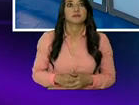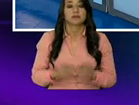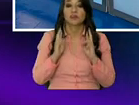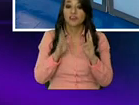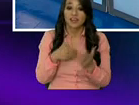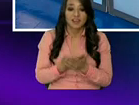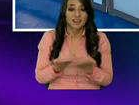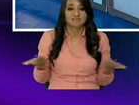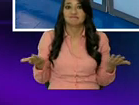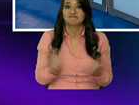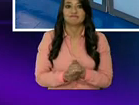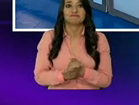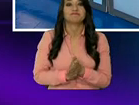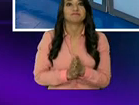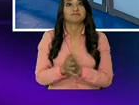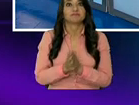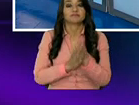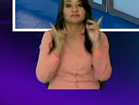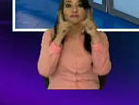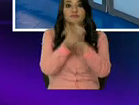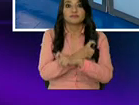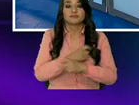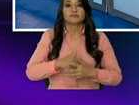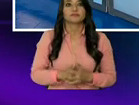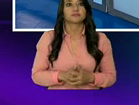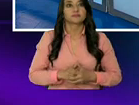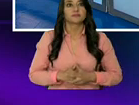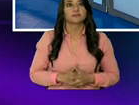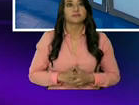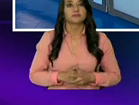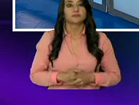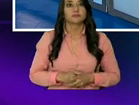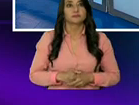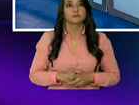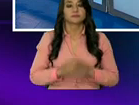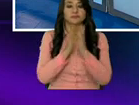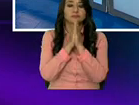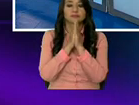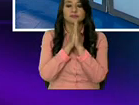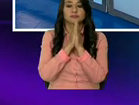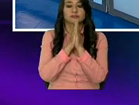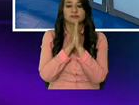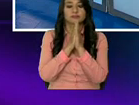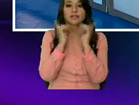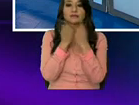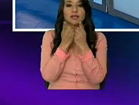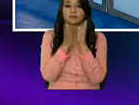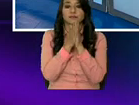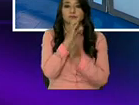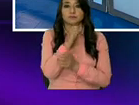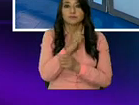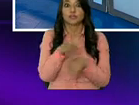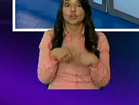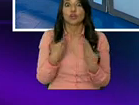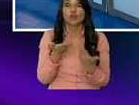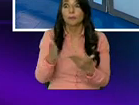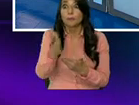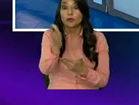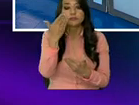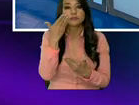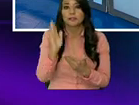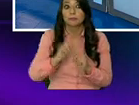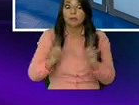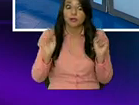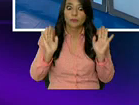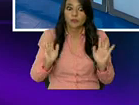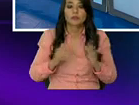Ojalá llegue, mi querido gordito. Está difícil. Me estoy encomendando a San Cuchito. Exacto. ¿Cómo vamos a salir? No sé, pero